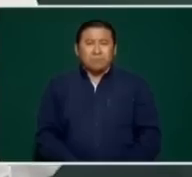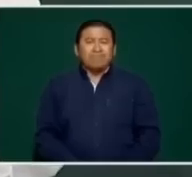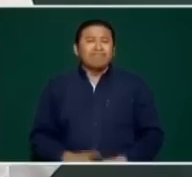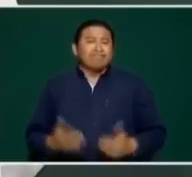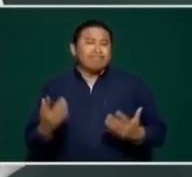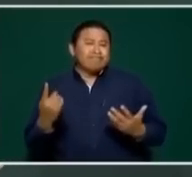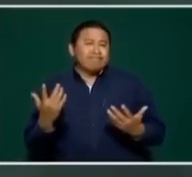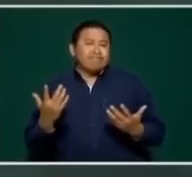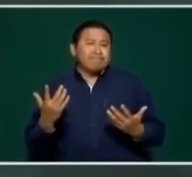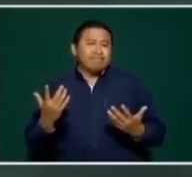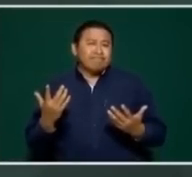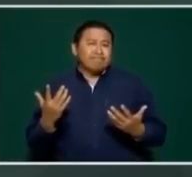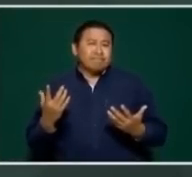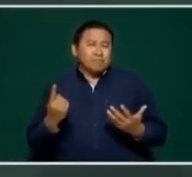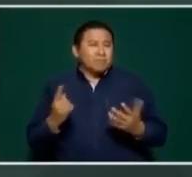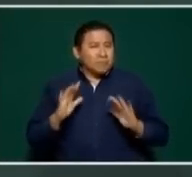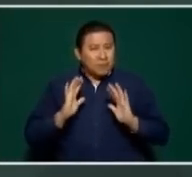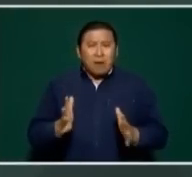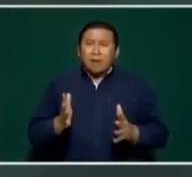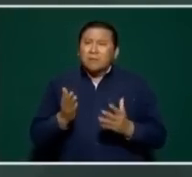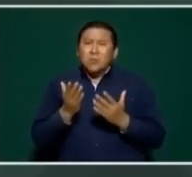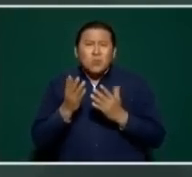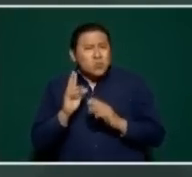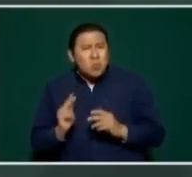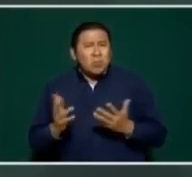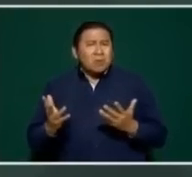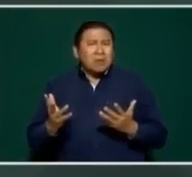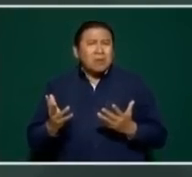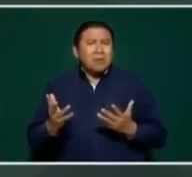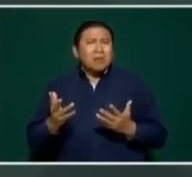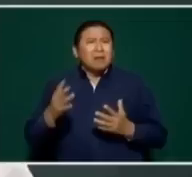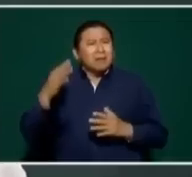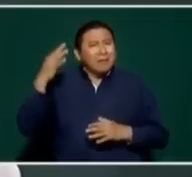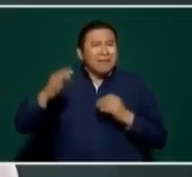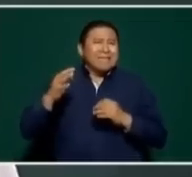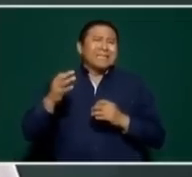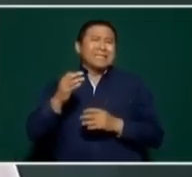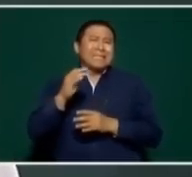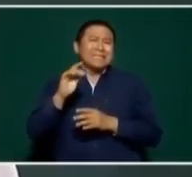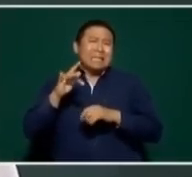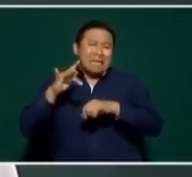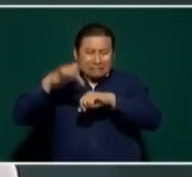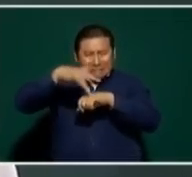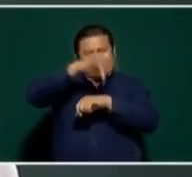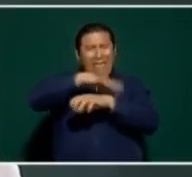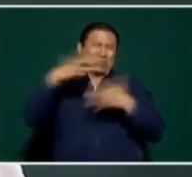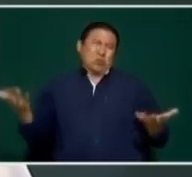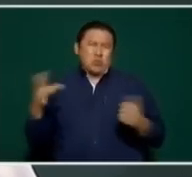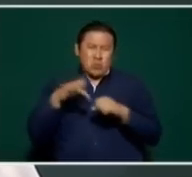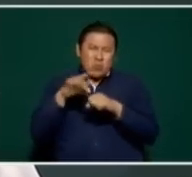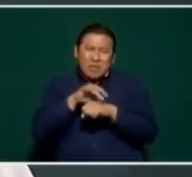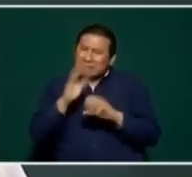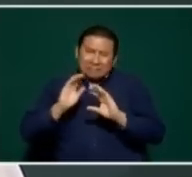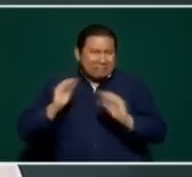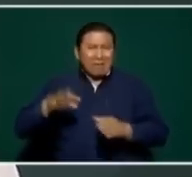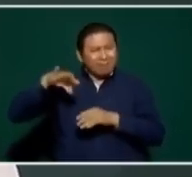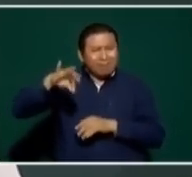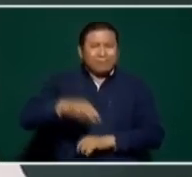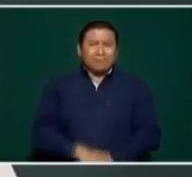que ya no se cultive tanto chayote.